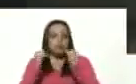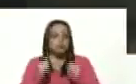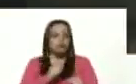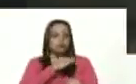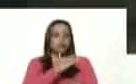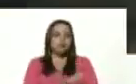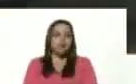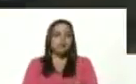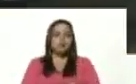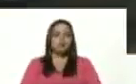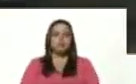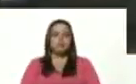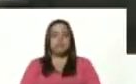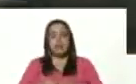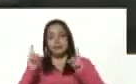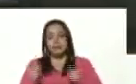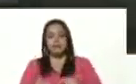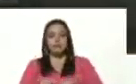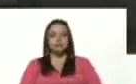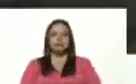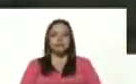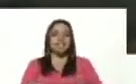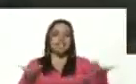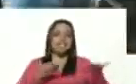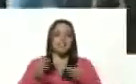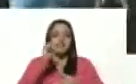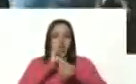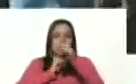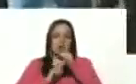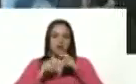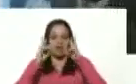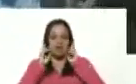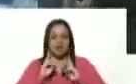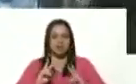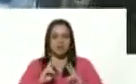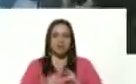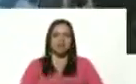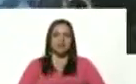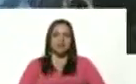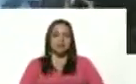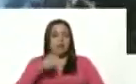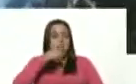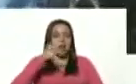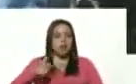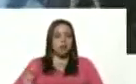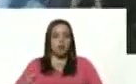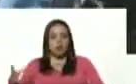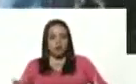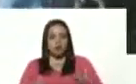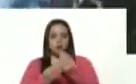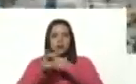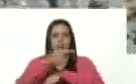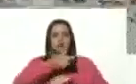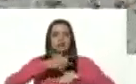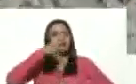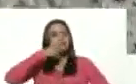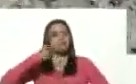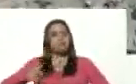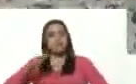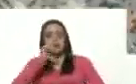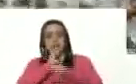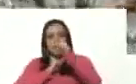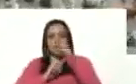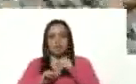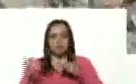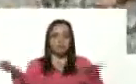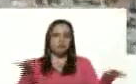consolidándolo, fortaleciendo también el servicio de agua potable para la población y con el gobierno popular de las aguas y de